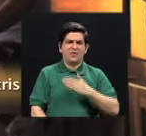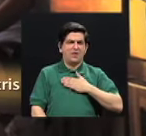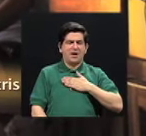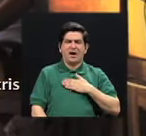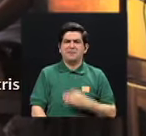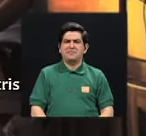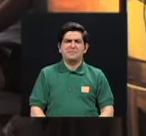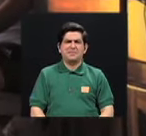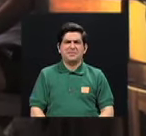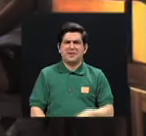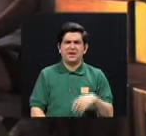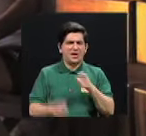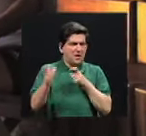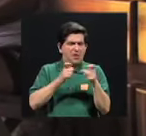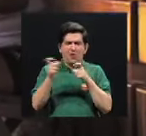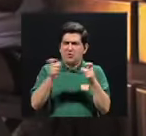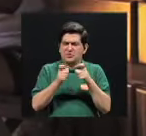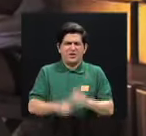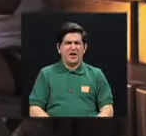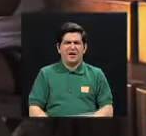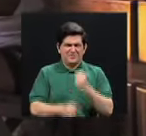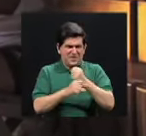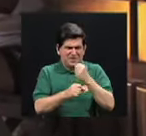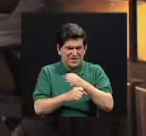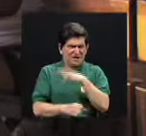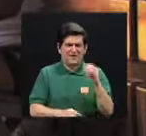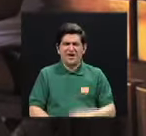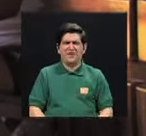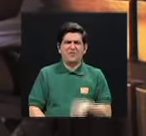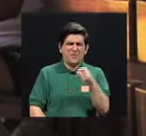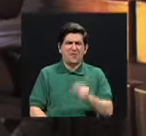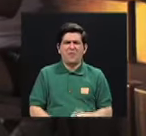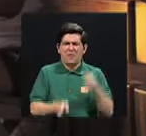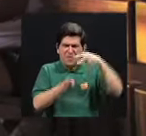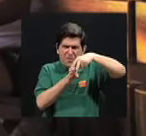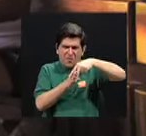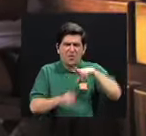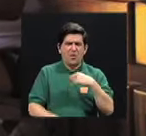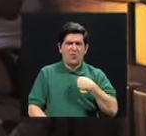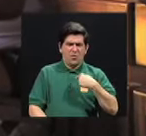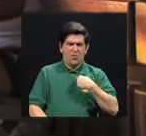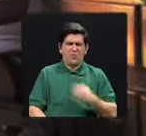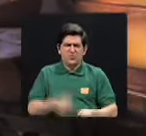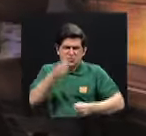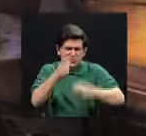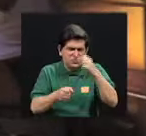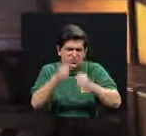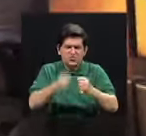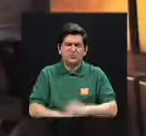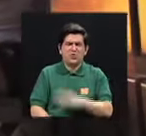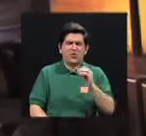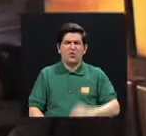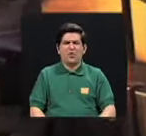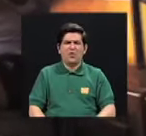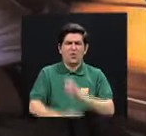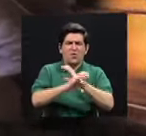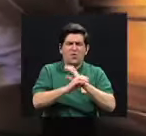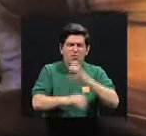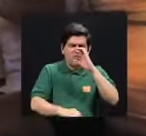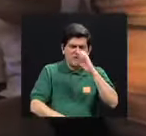mí no me domina ni un trabajo. Un caballo, montarme en un barriar una vaca, ordeñar, criar chanchos. Yo no cambio mi